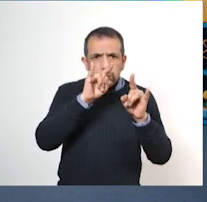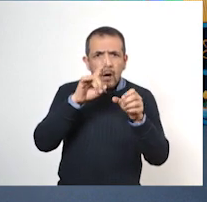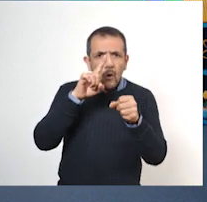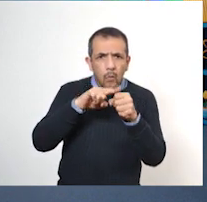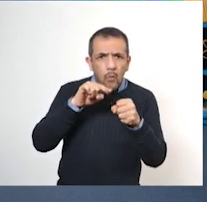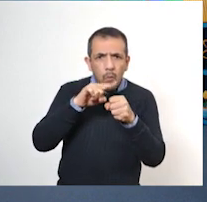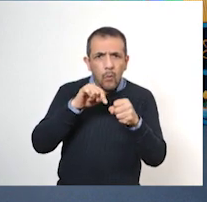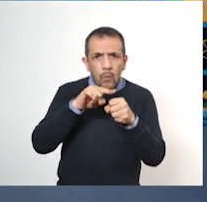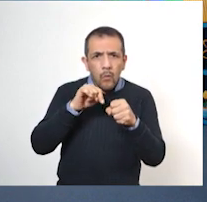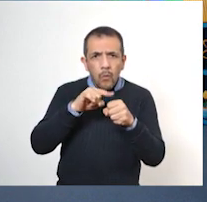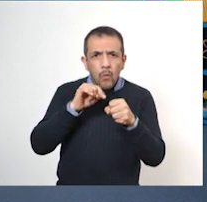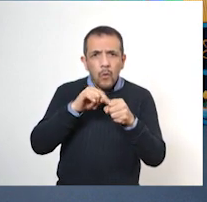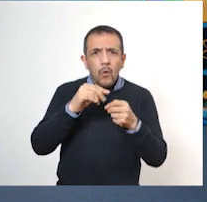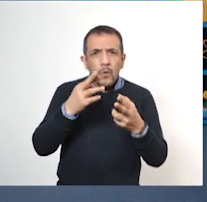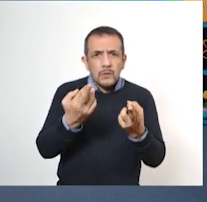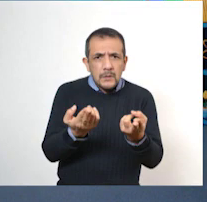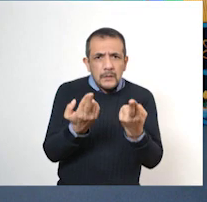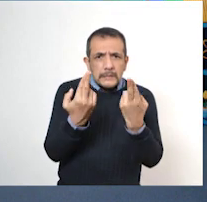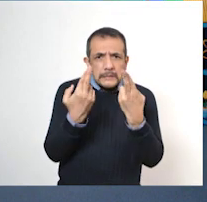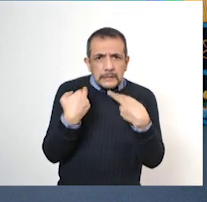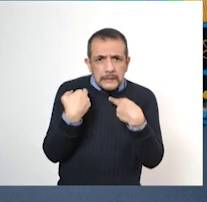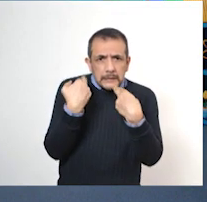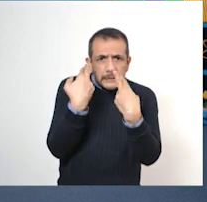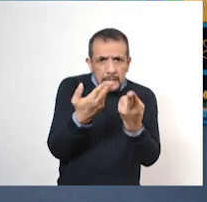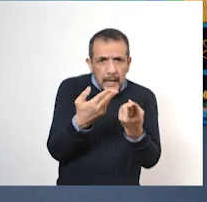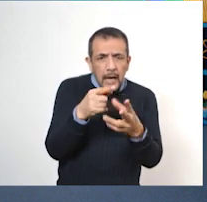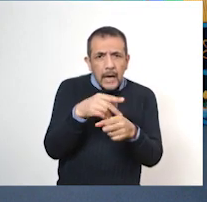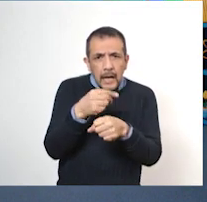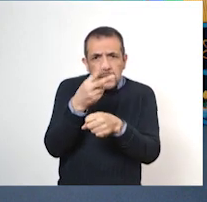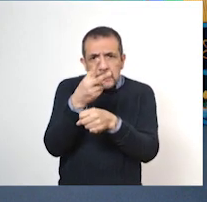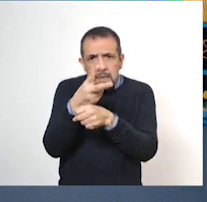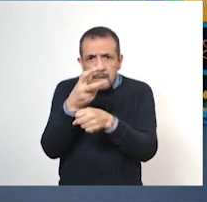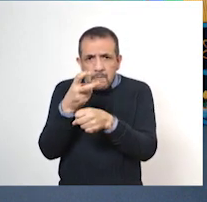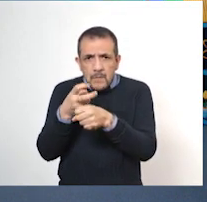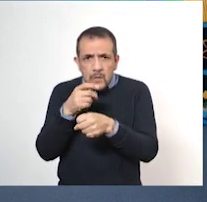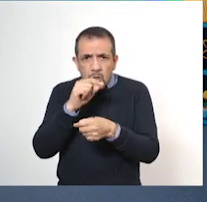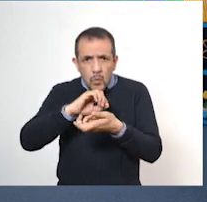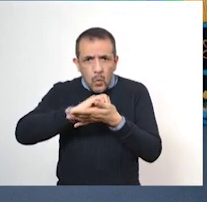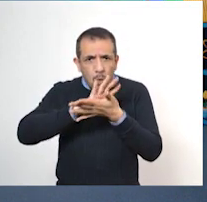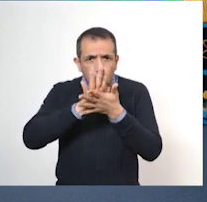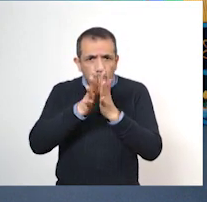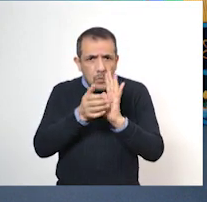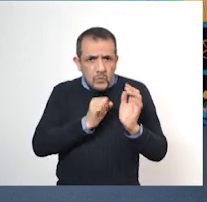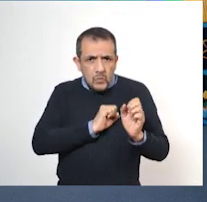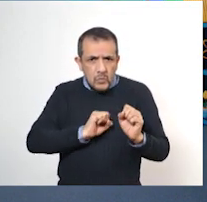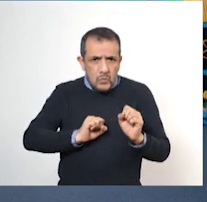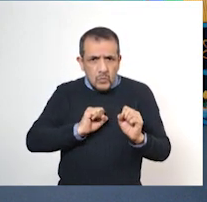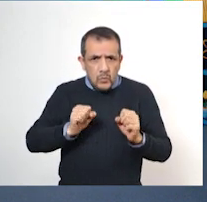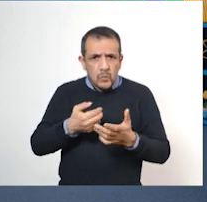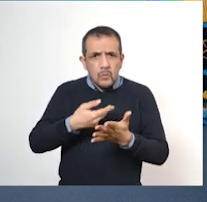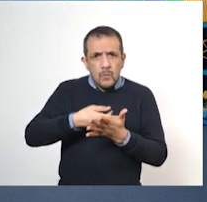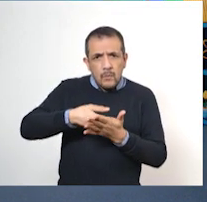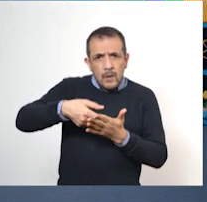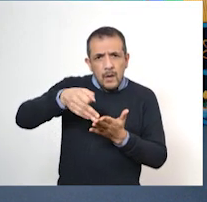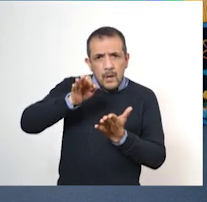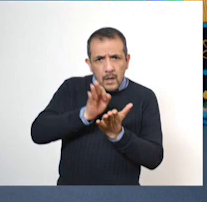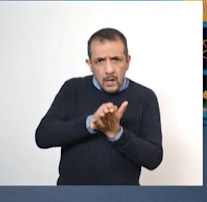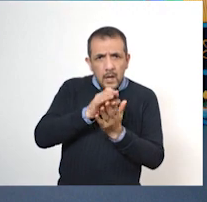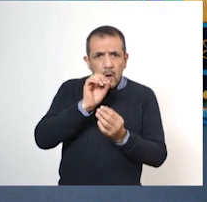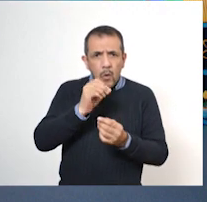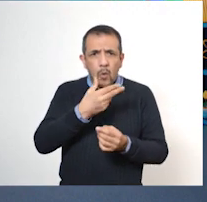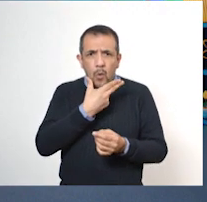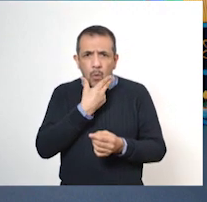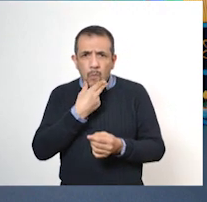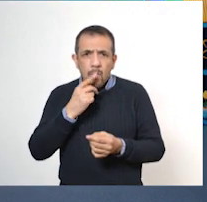llenos de colores, que te dan regalos, que te invitan a ser un superhéroe o una